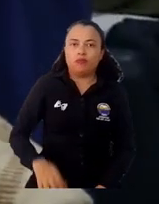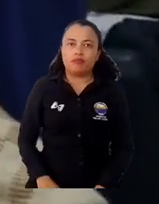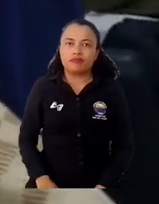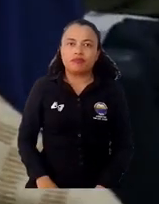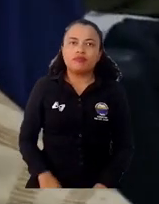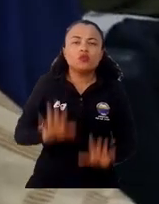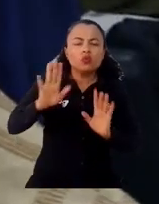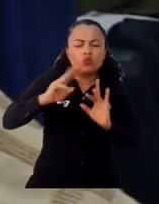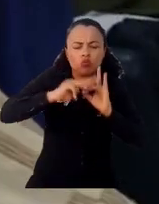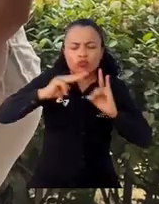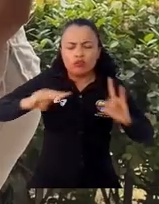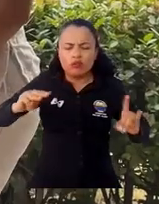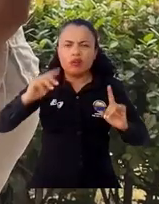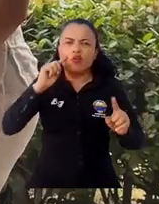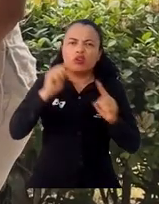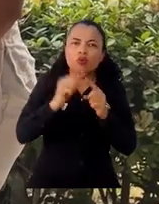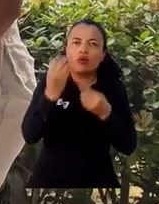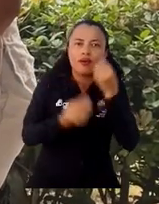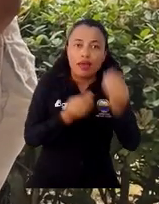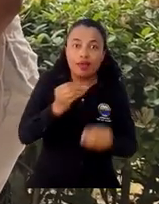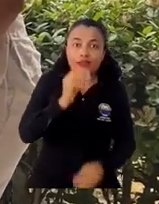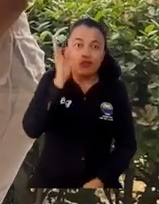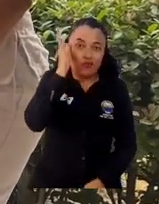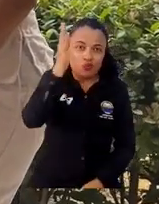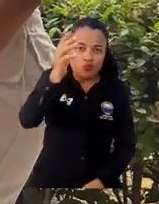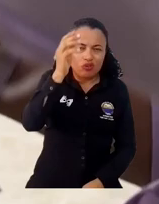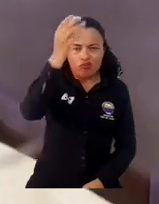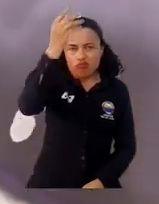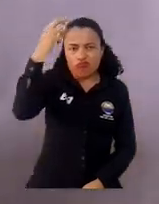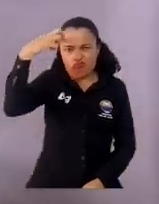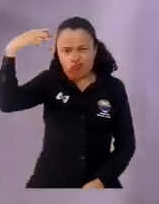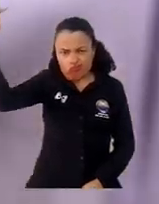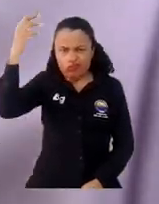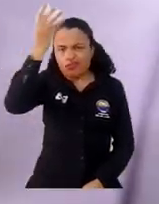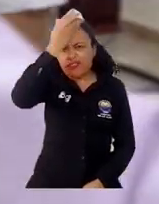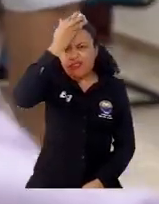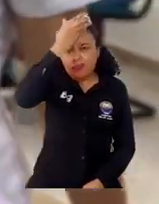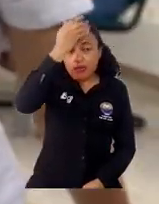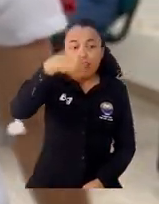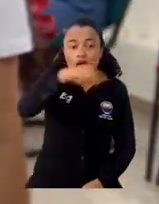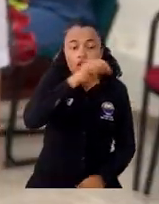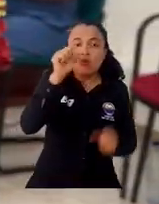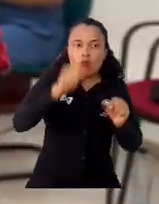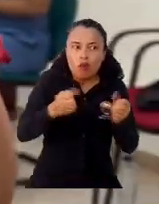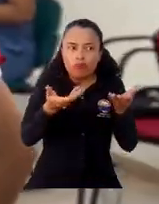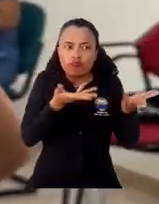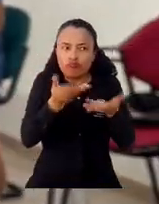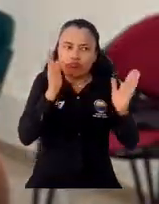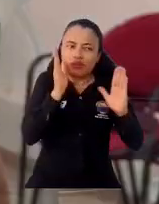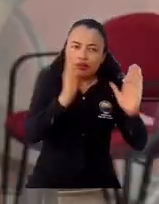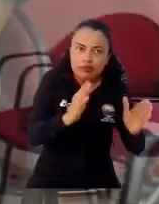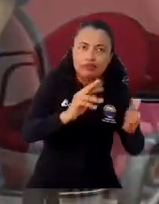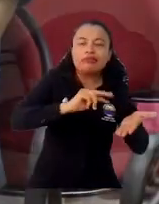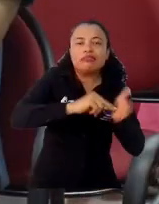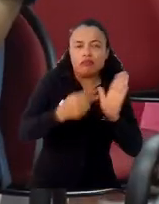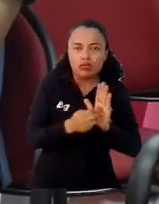llegar a esos estadios. Desde la Alma Mater se busca que los futuros profesionales de la enfermería puedan servir de apoyo y